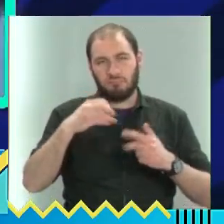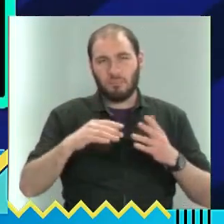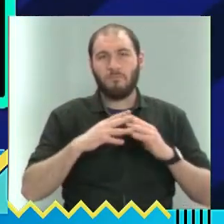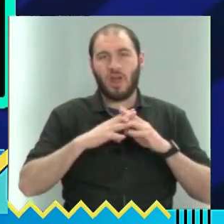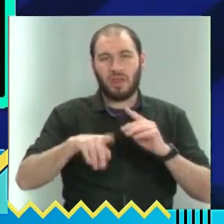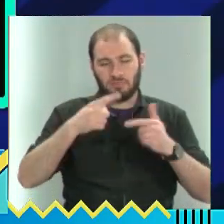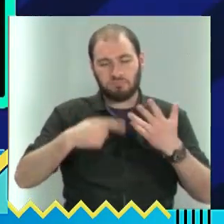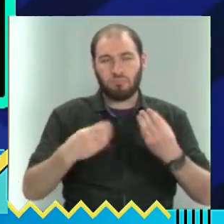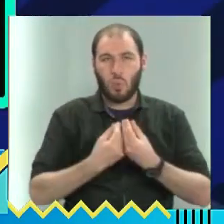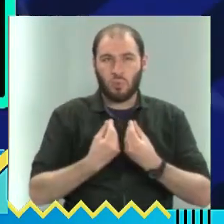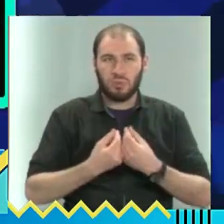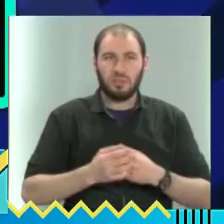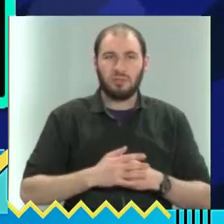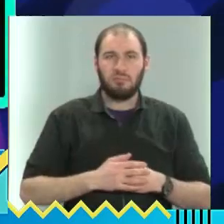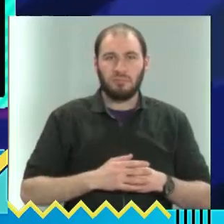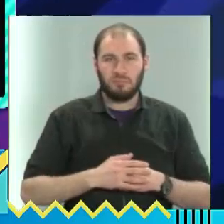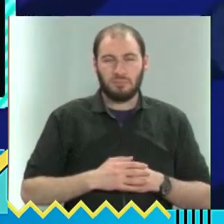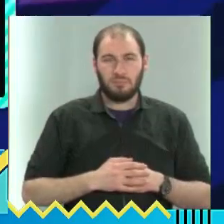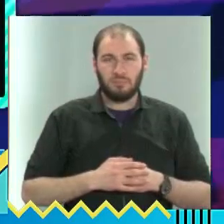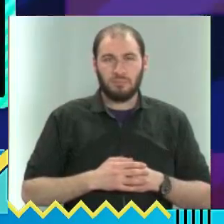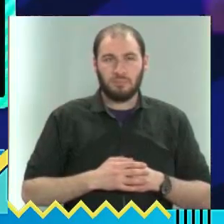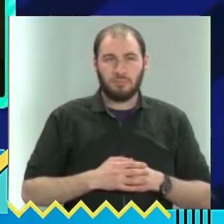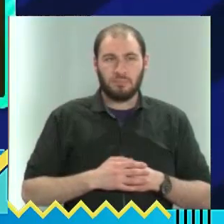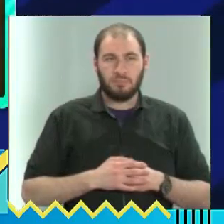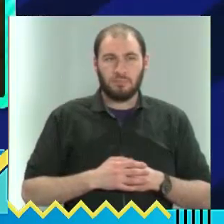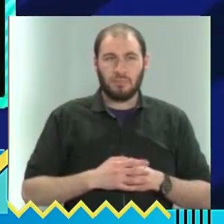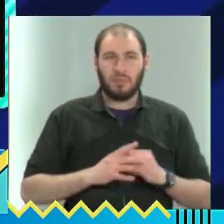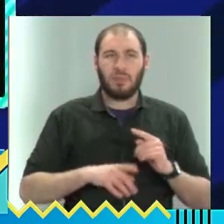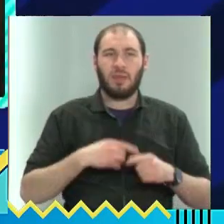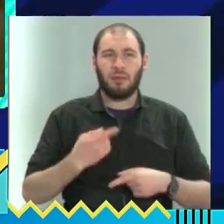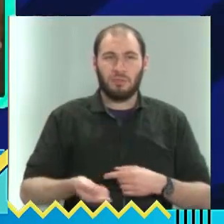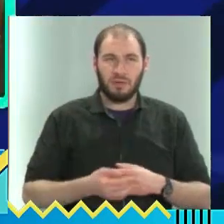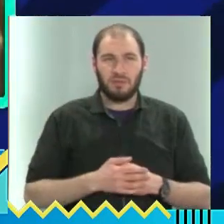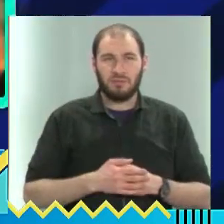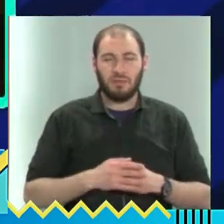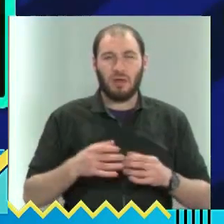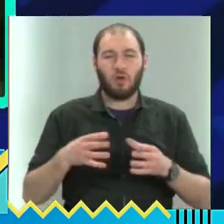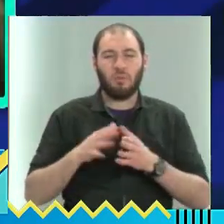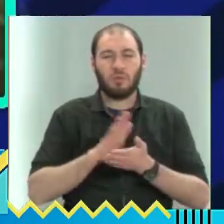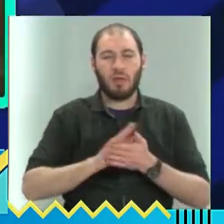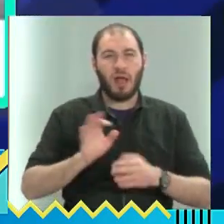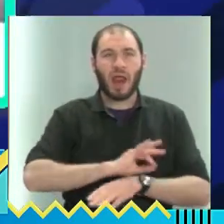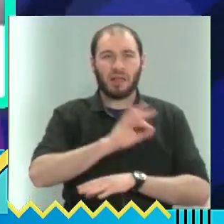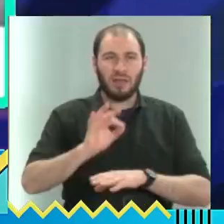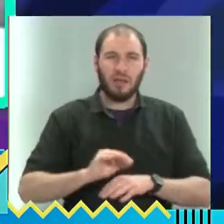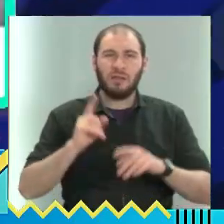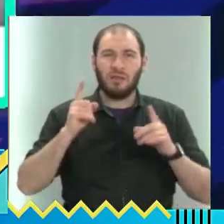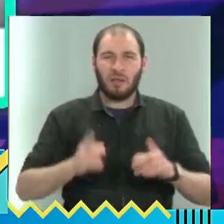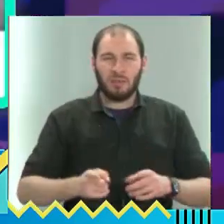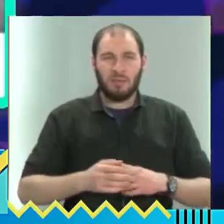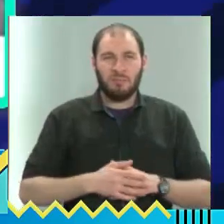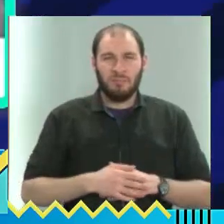bodegas de gran envergadura. Y luego, bueno, hay una nueva generación de arquitectos que también